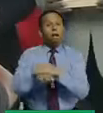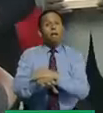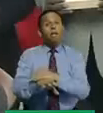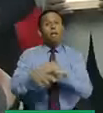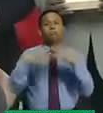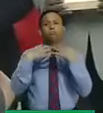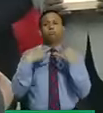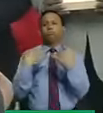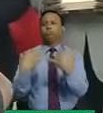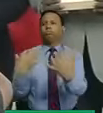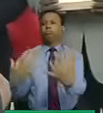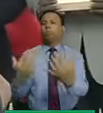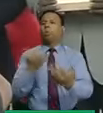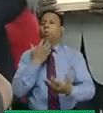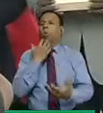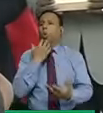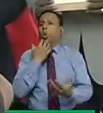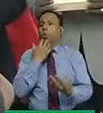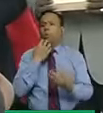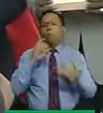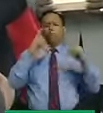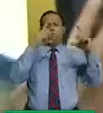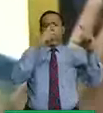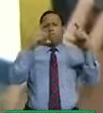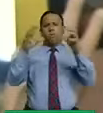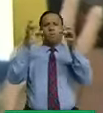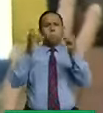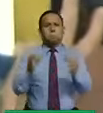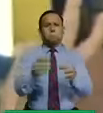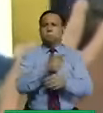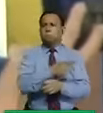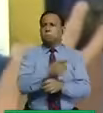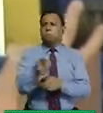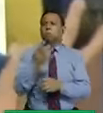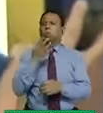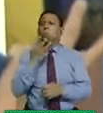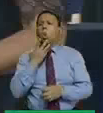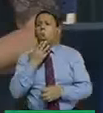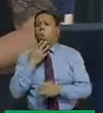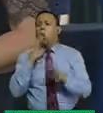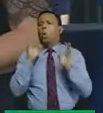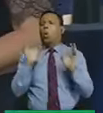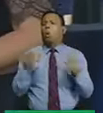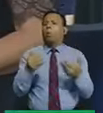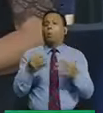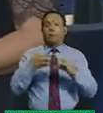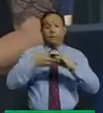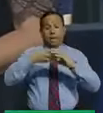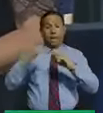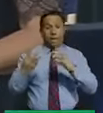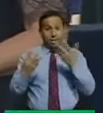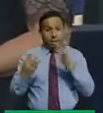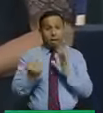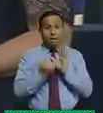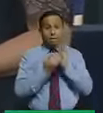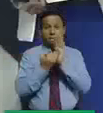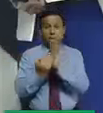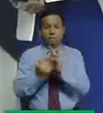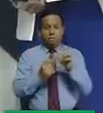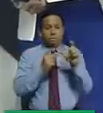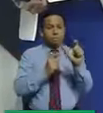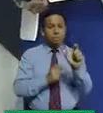se confundían los colores ideológicos. El CNE entregó las credenciales a los